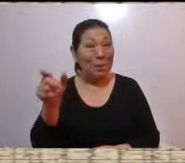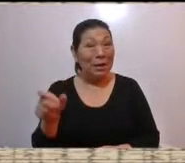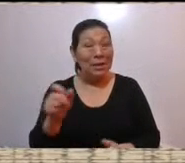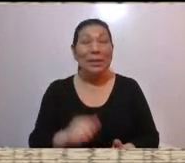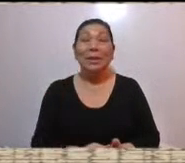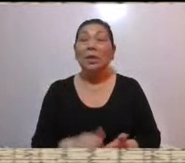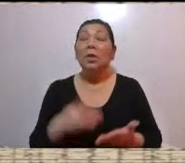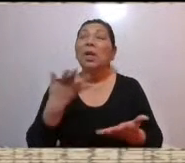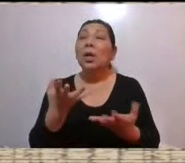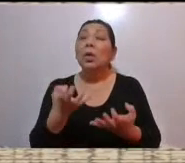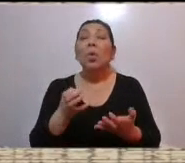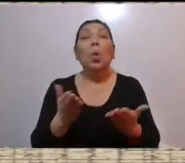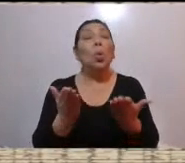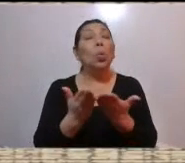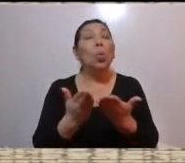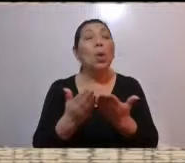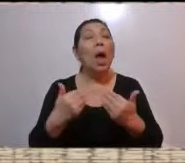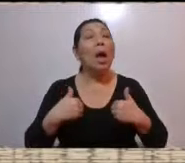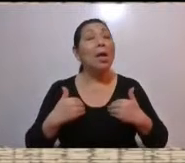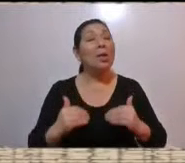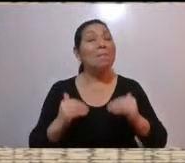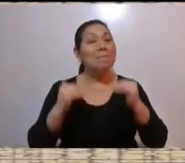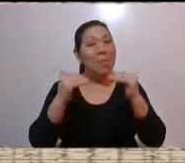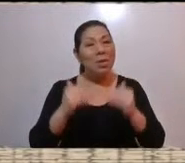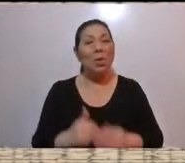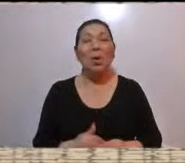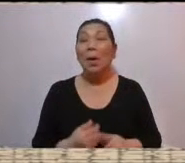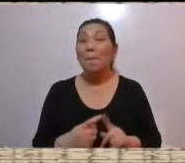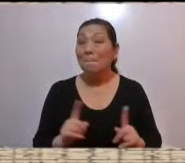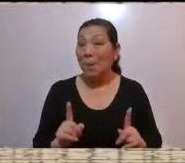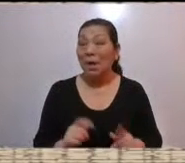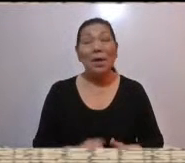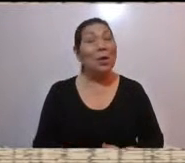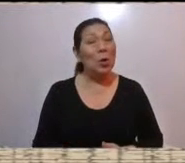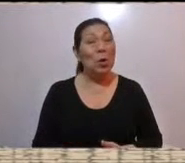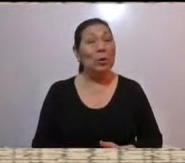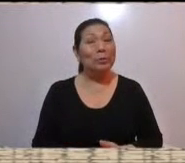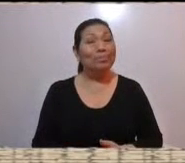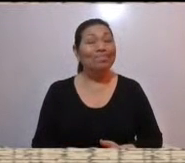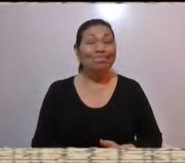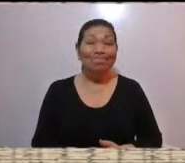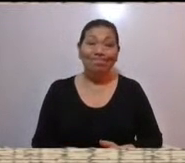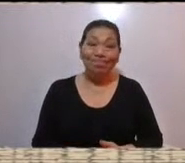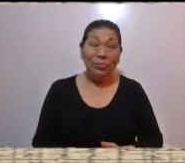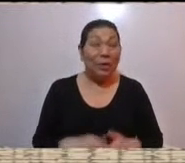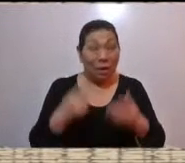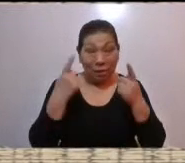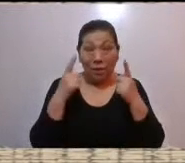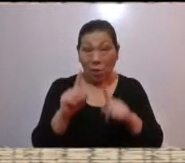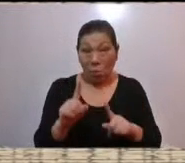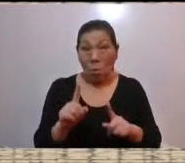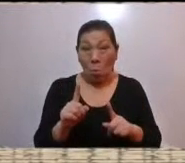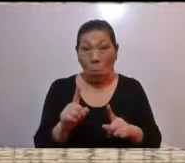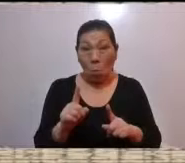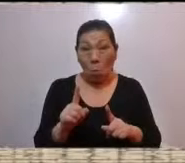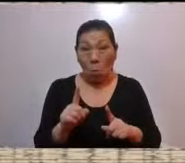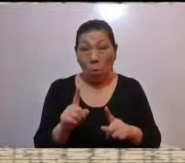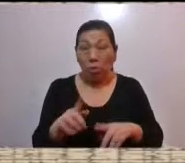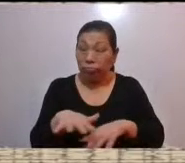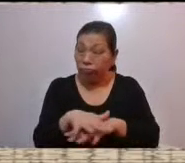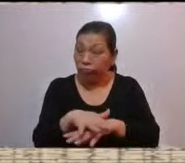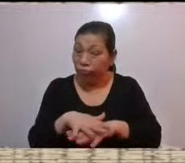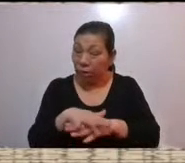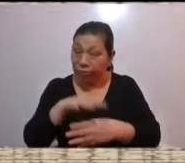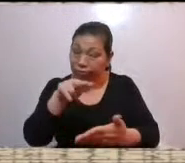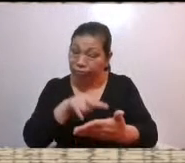les correspondía estudiar en un colegio para mayores de edad. Sin embargo, de acuerdo a